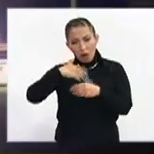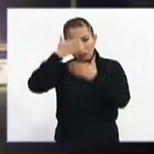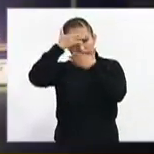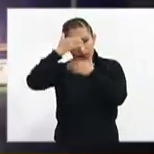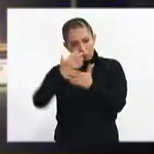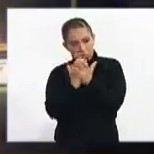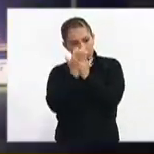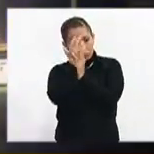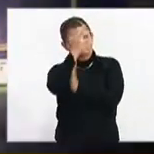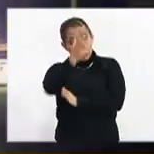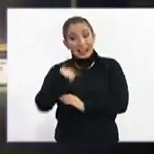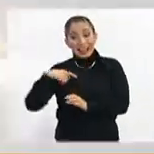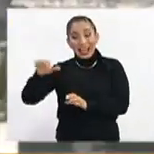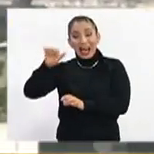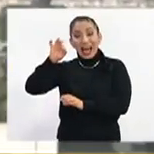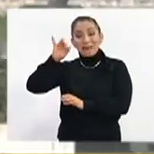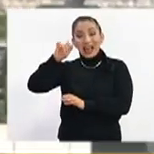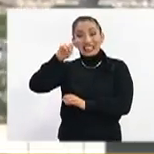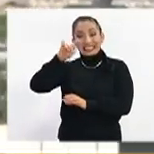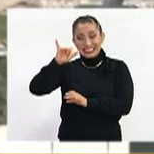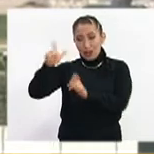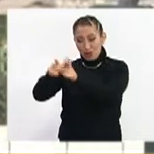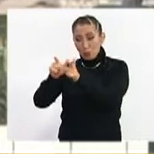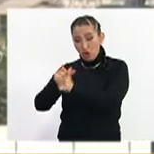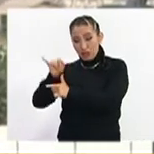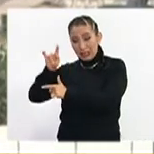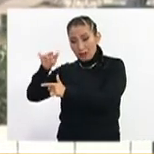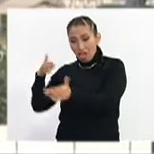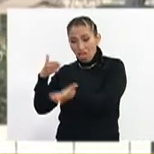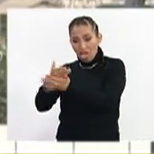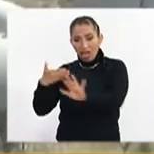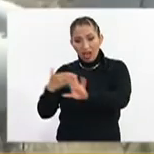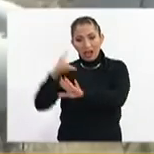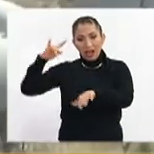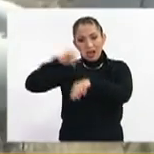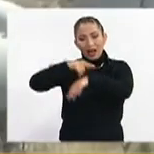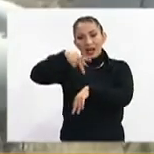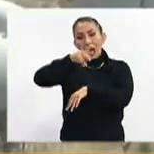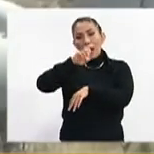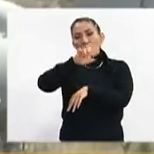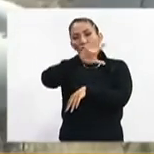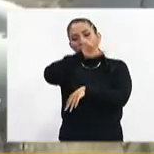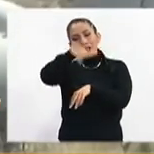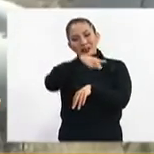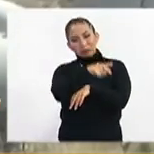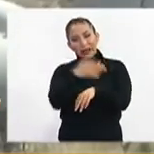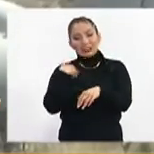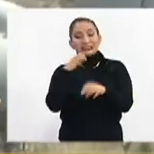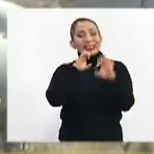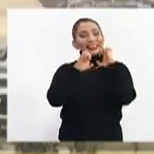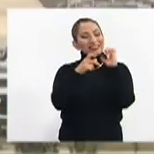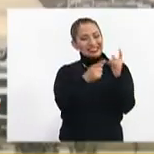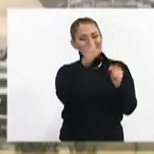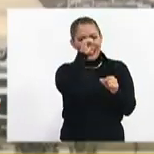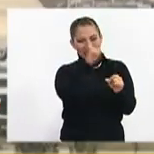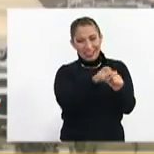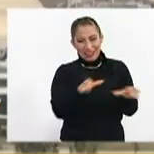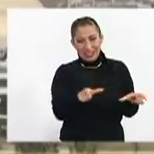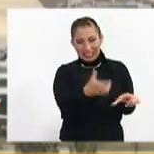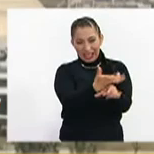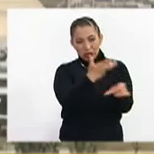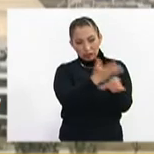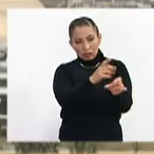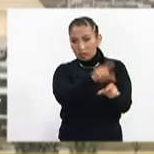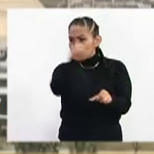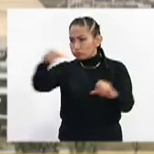extremistas. Por cierto, que en Afganistán, terroristas del Estado Islámico atacaron el aeropuerto de Kabul minutos después de la llegada imprevista del secretario de Defensa de